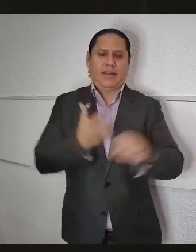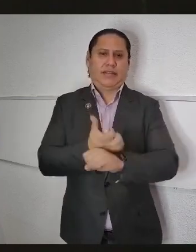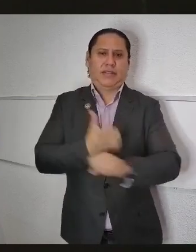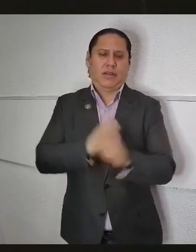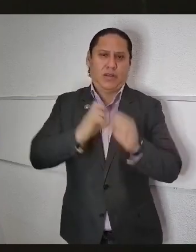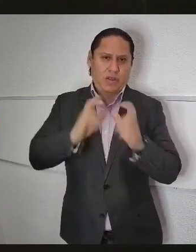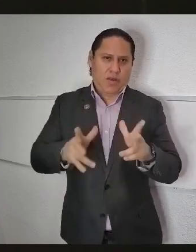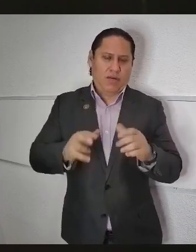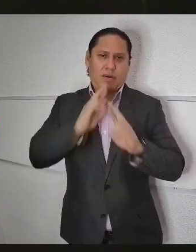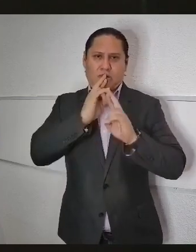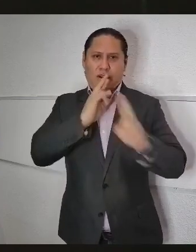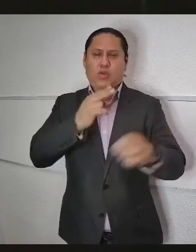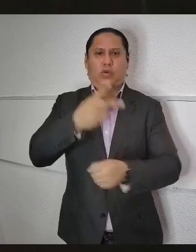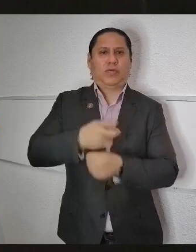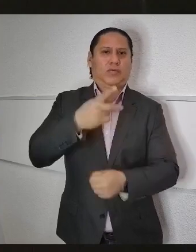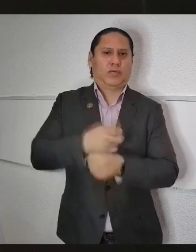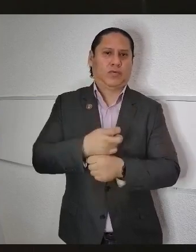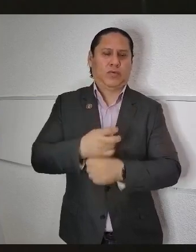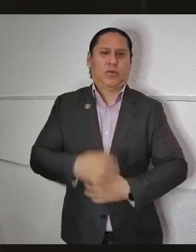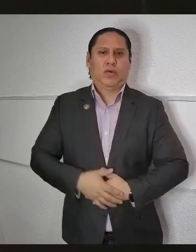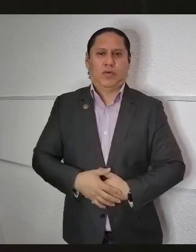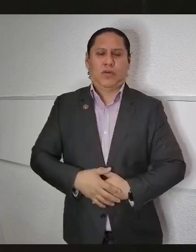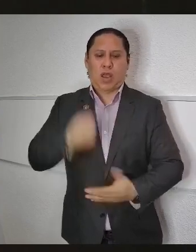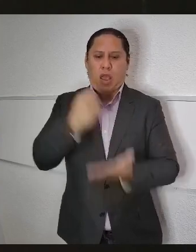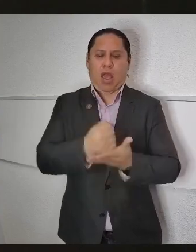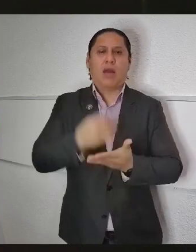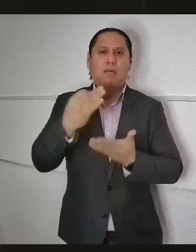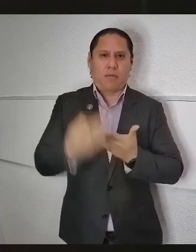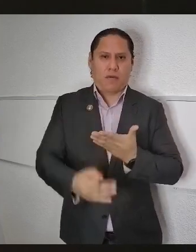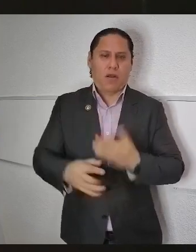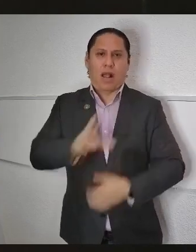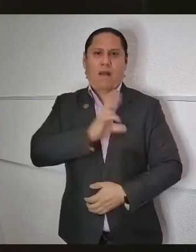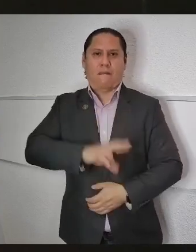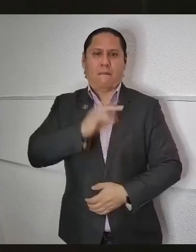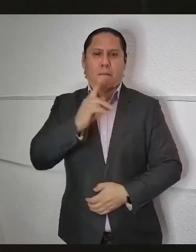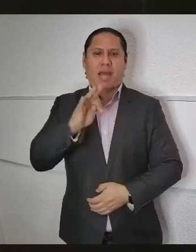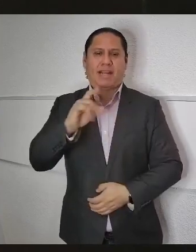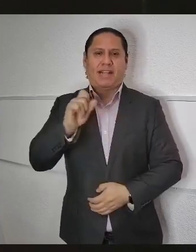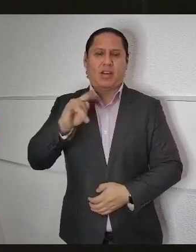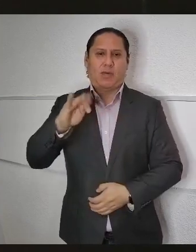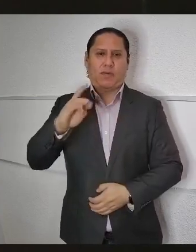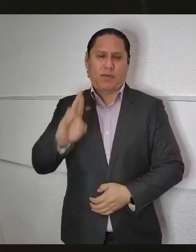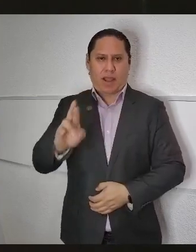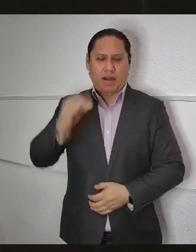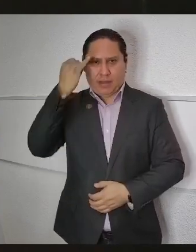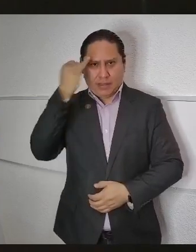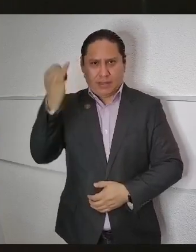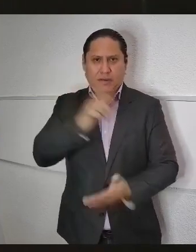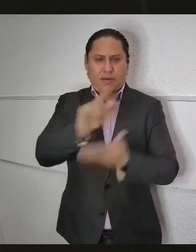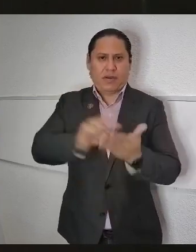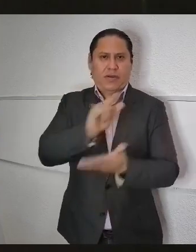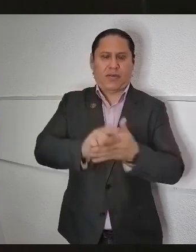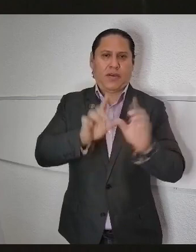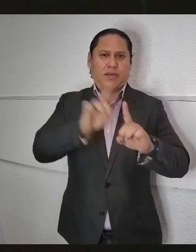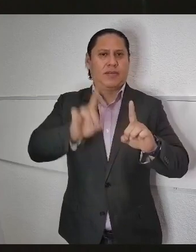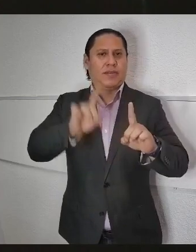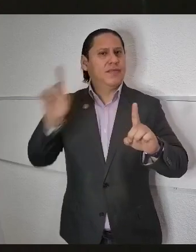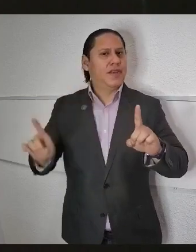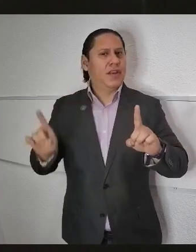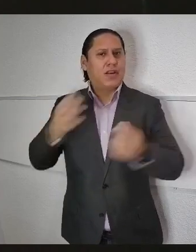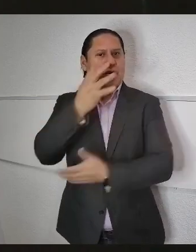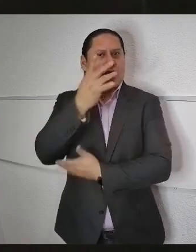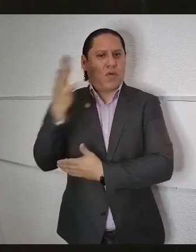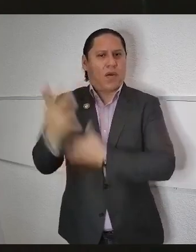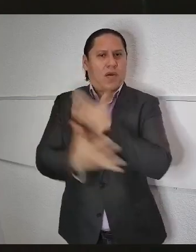Chiapas. Resolutivo segundo. Es de aprobarse en lo particular la iniciativa de Ley de Desarrollo